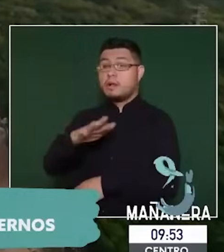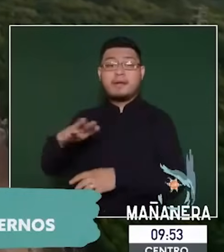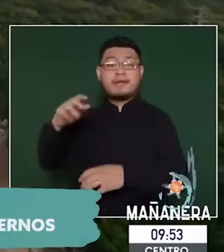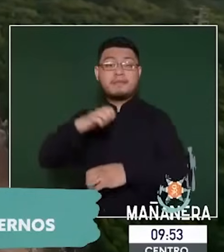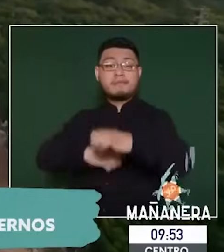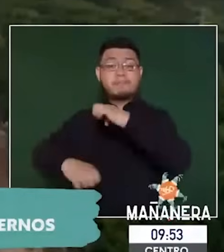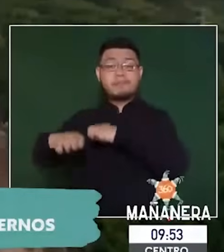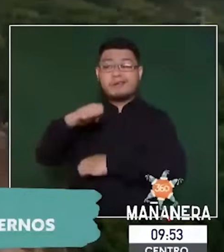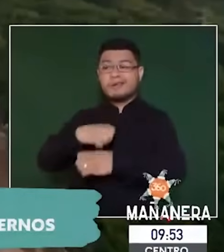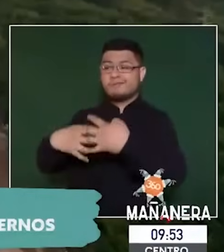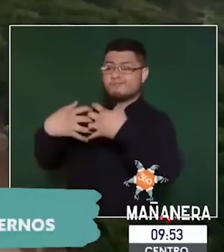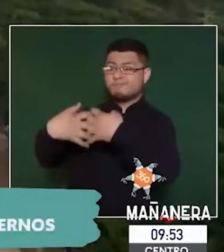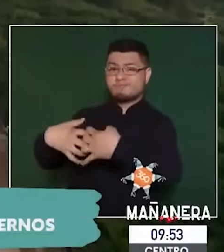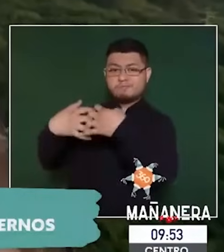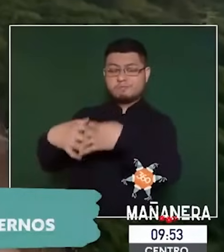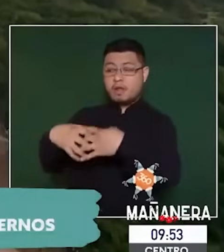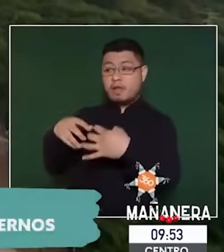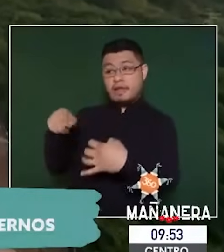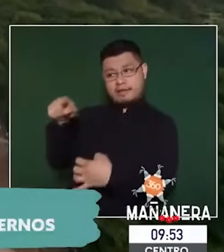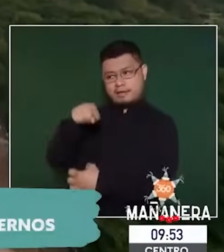construcción de México,